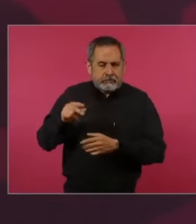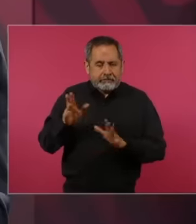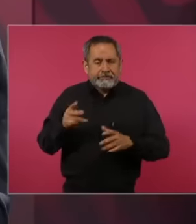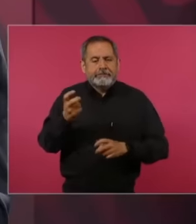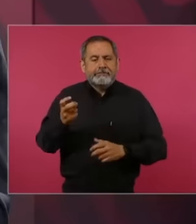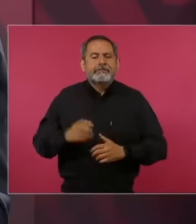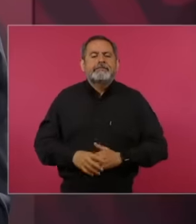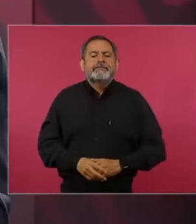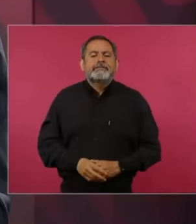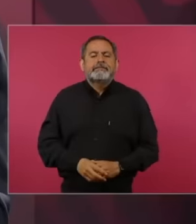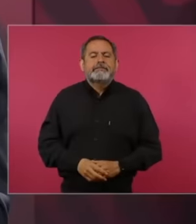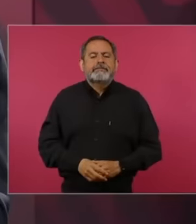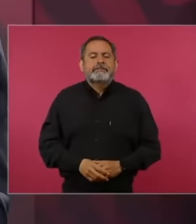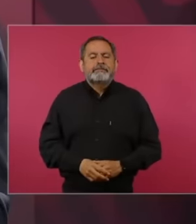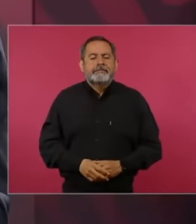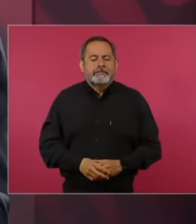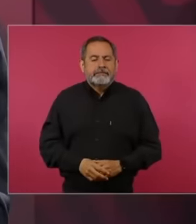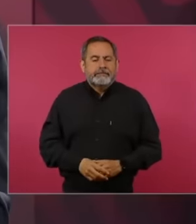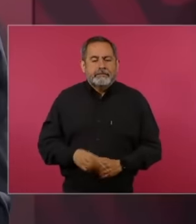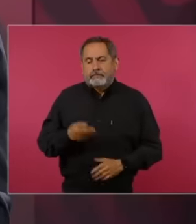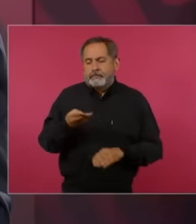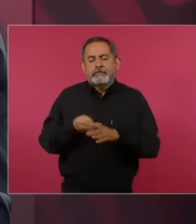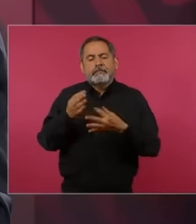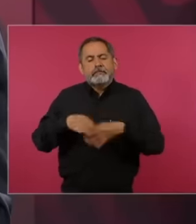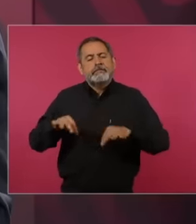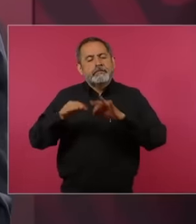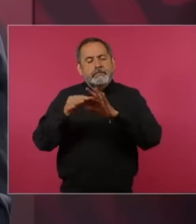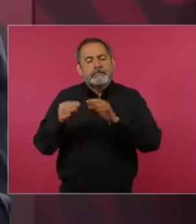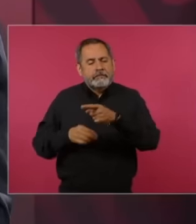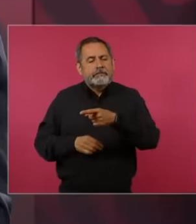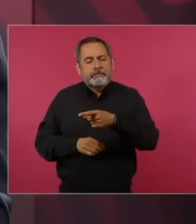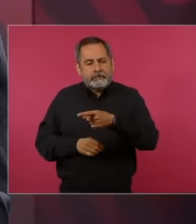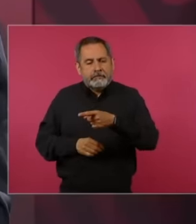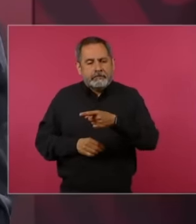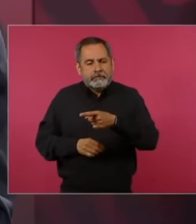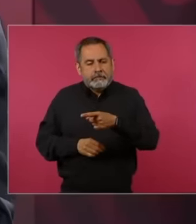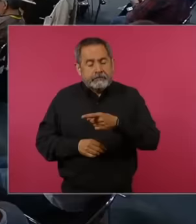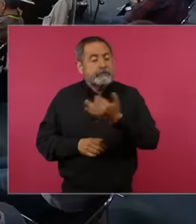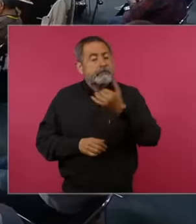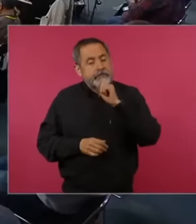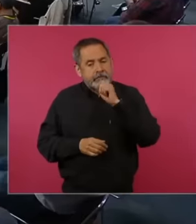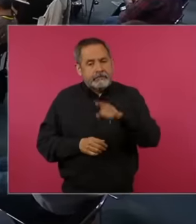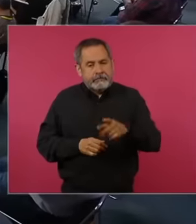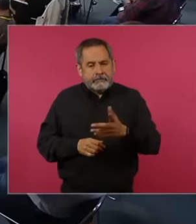Pues eso es muy importante. Además,